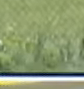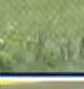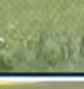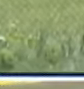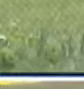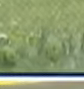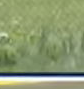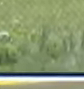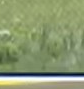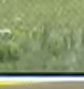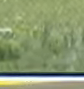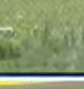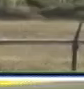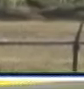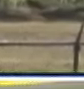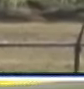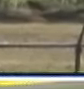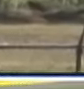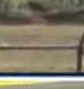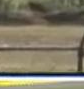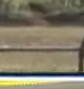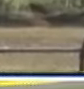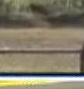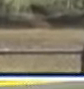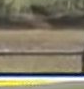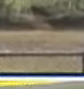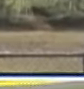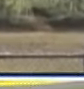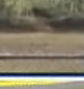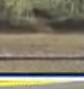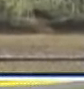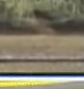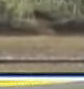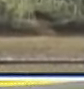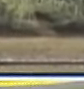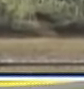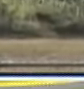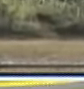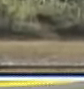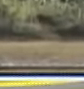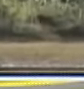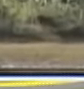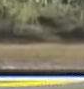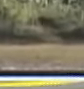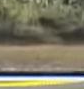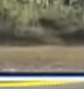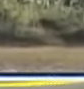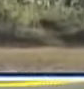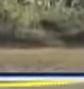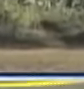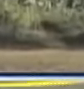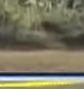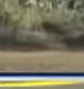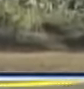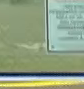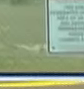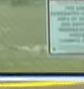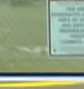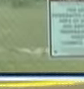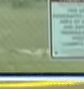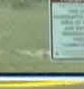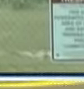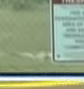la motivación. Y esa desmoralización que pretenden hacer el pueblo de Venezuela está negada, porque lo que podemos ver